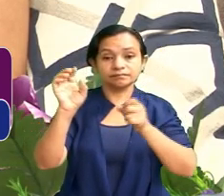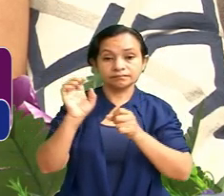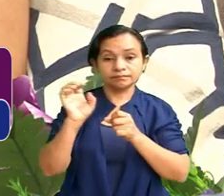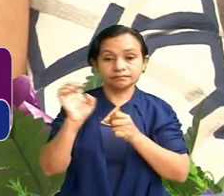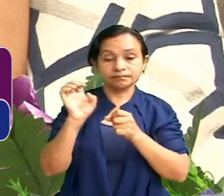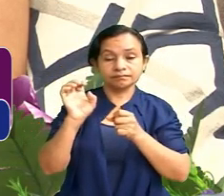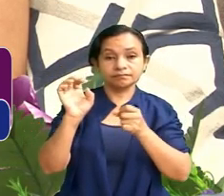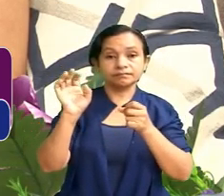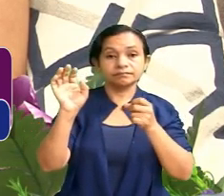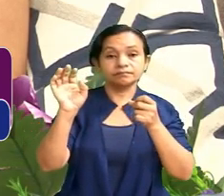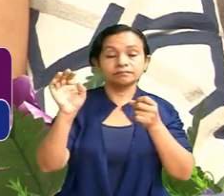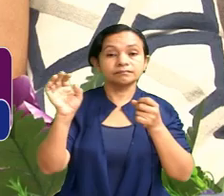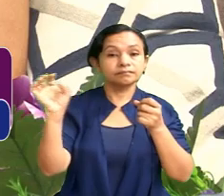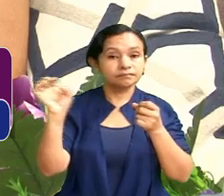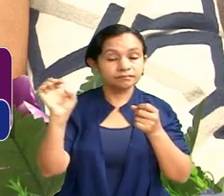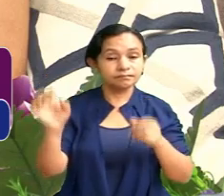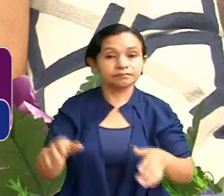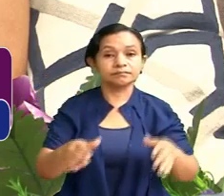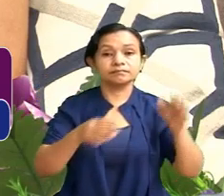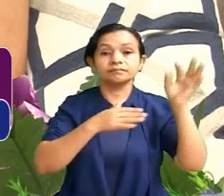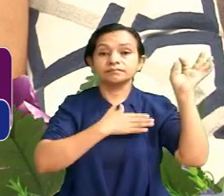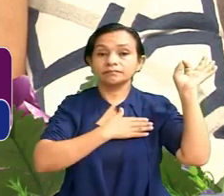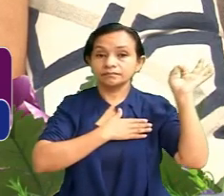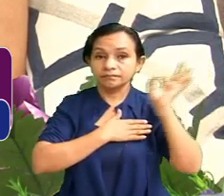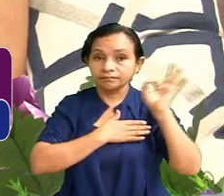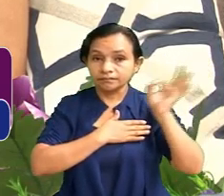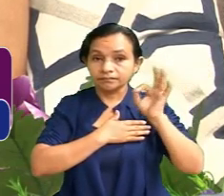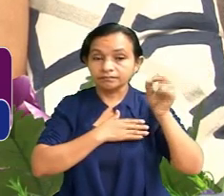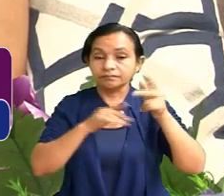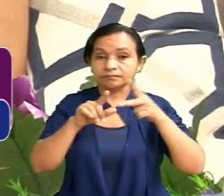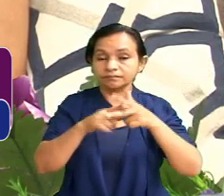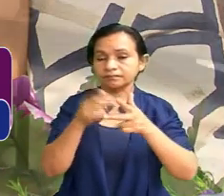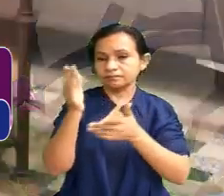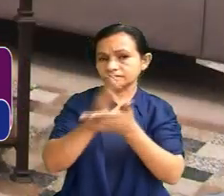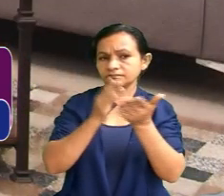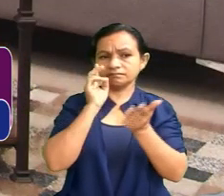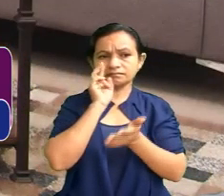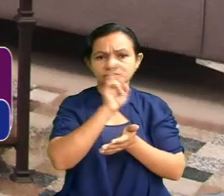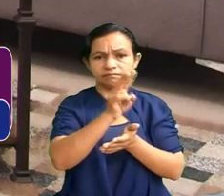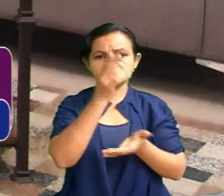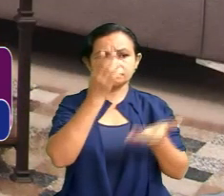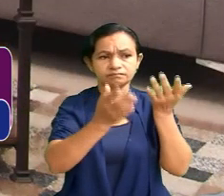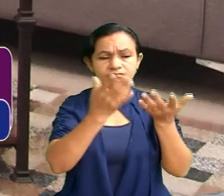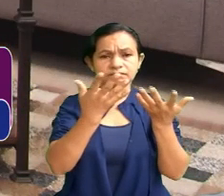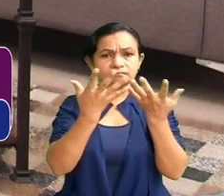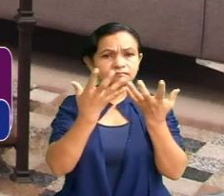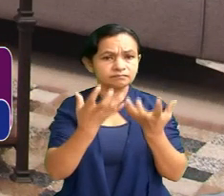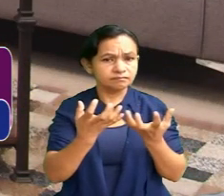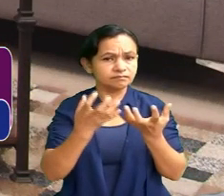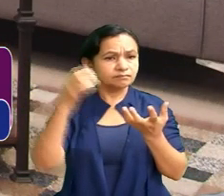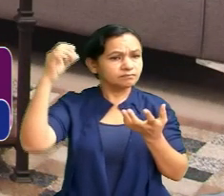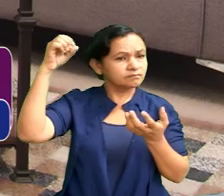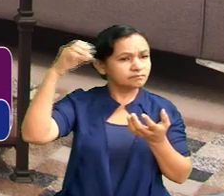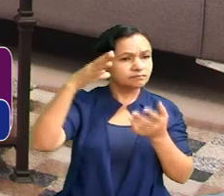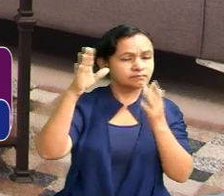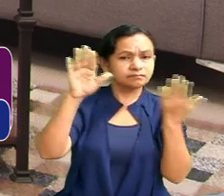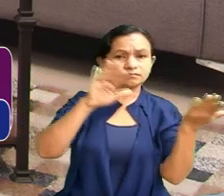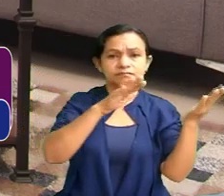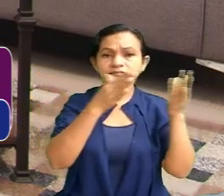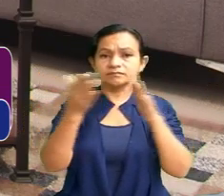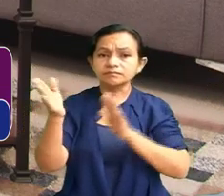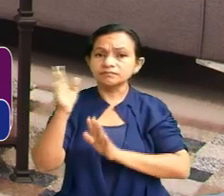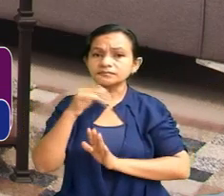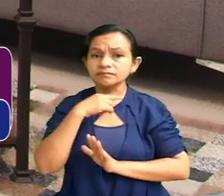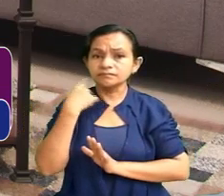febrero que comienzan a haber algunas incidencias ya de incendios por el tema de la temporada seca por el tema del viento verdad